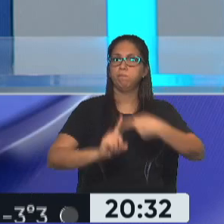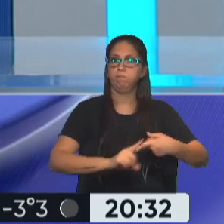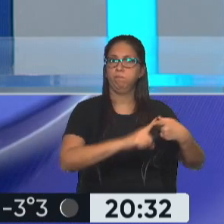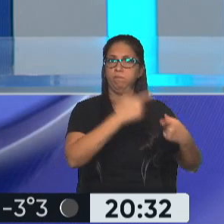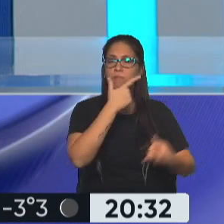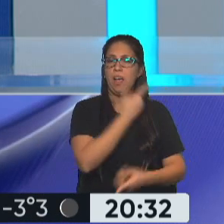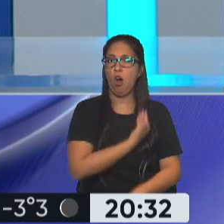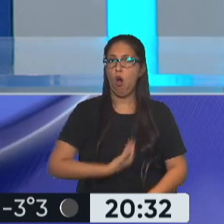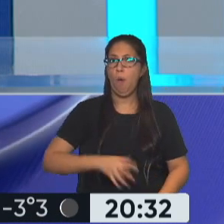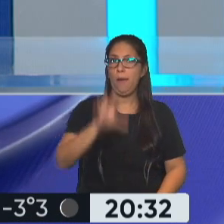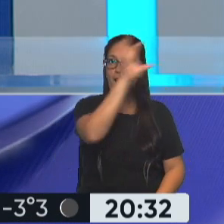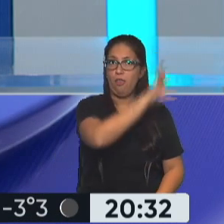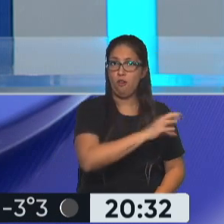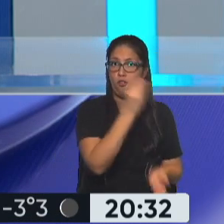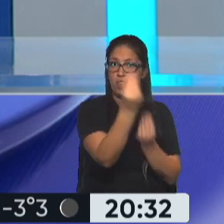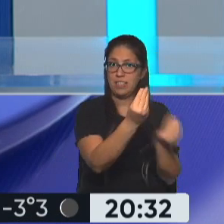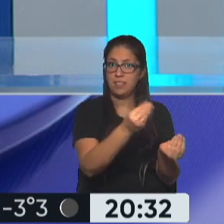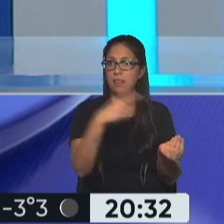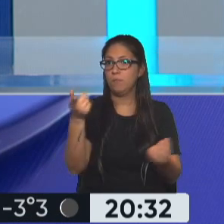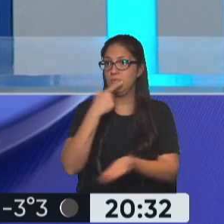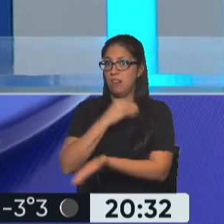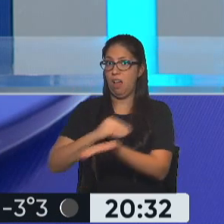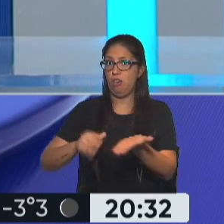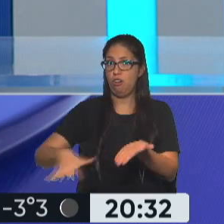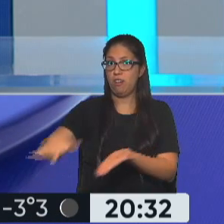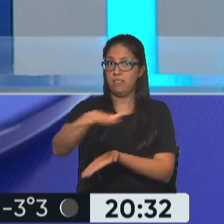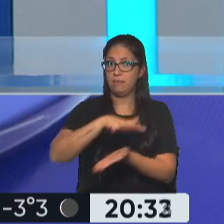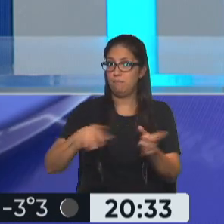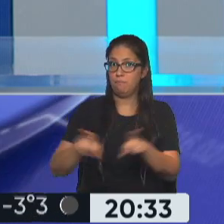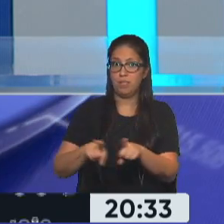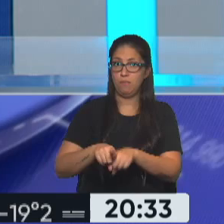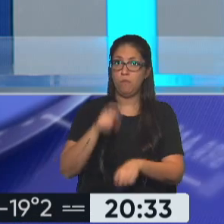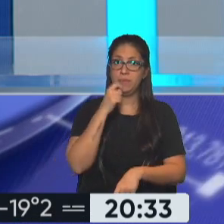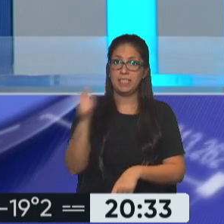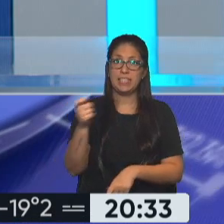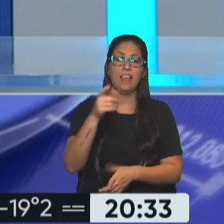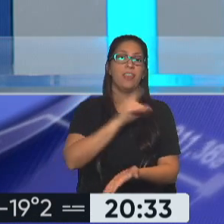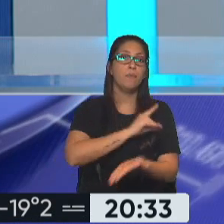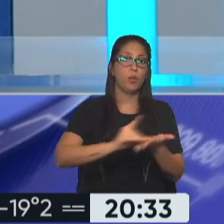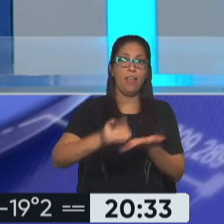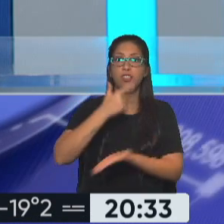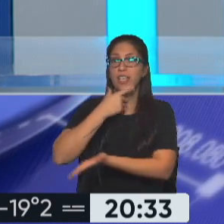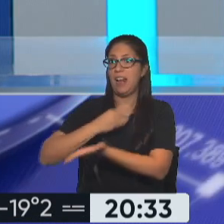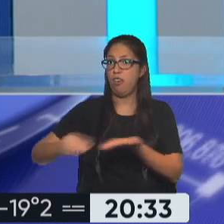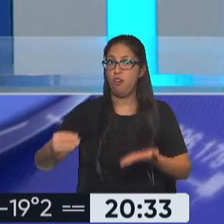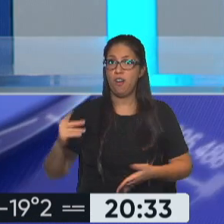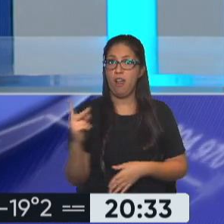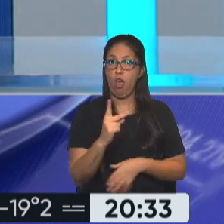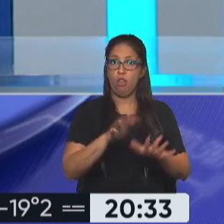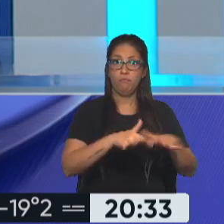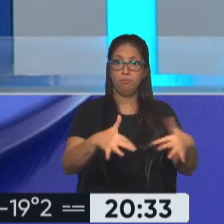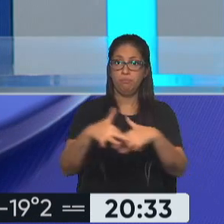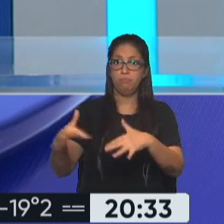La complejidad de senadores es adicional, porque se supone que los legisladores, tanto diputados como senadores, responden